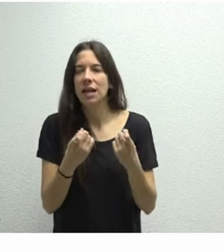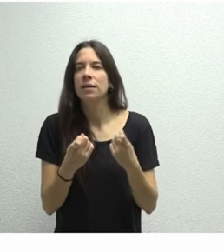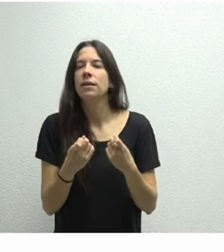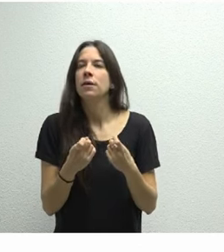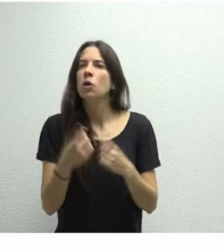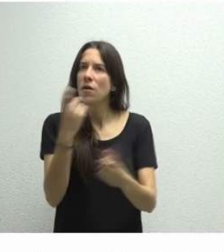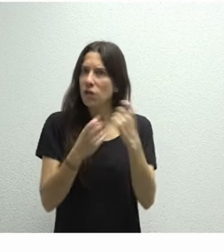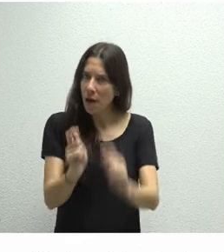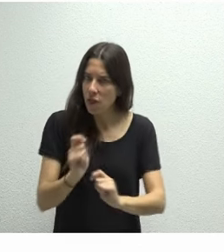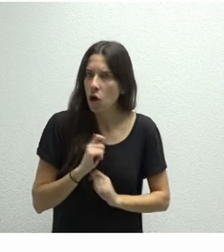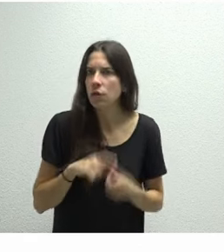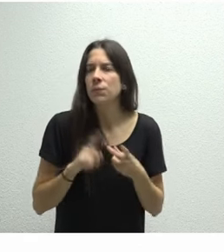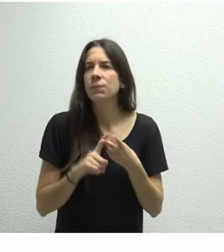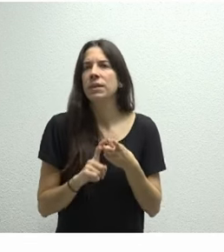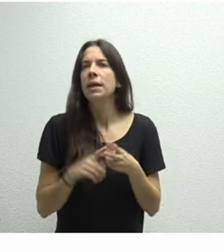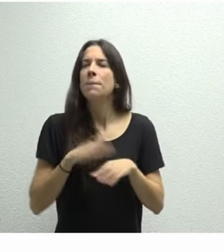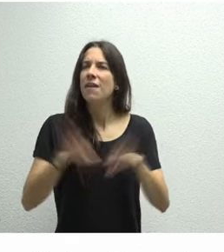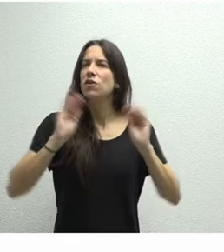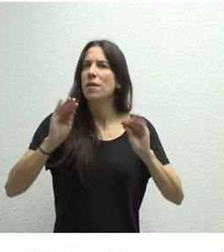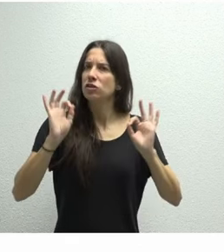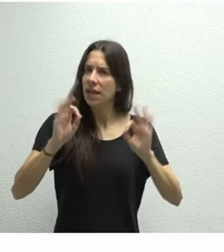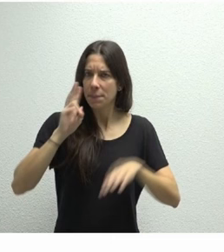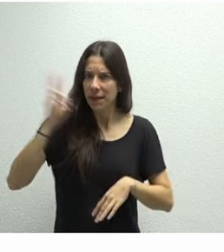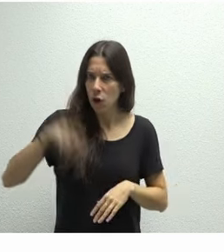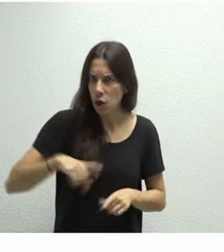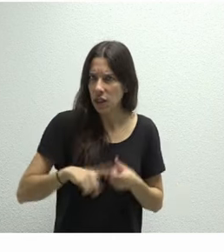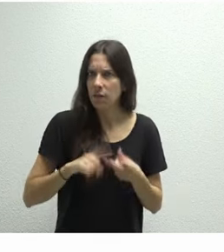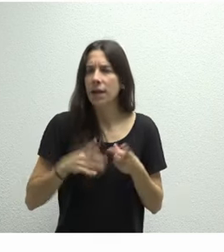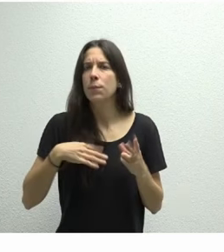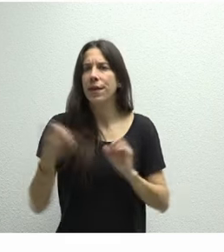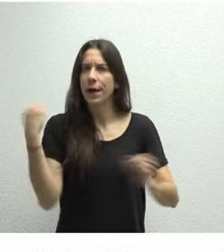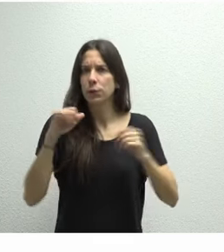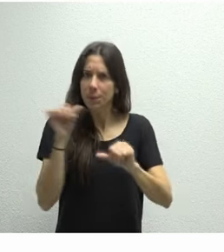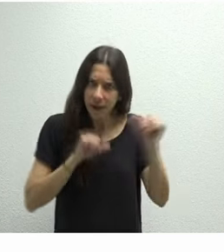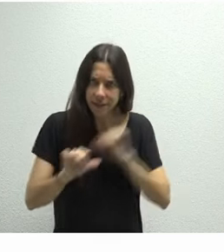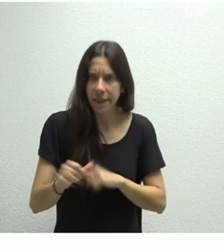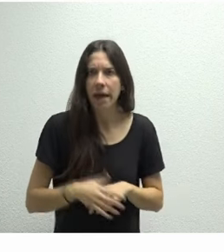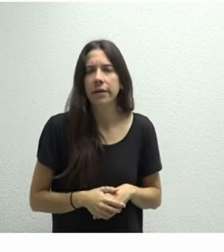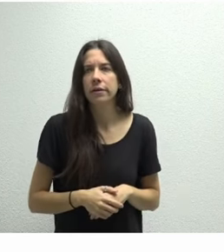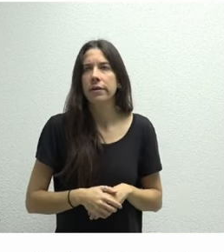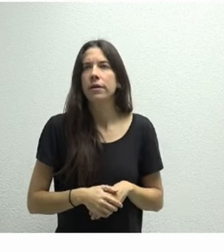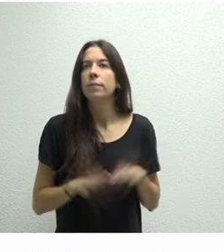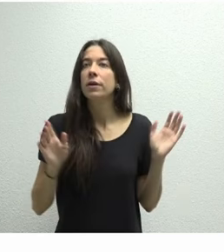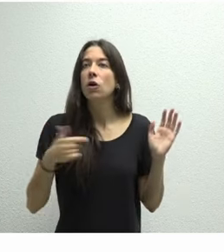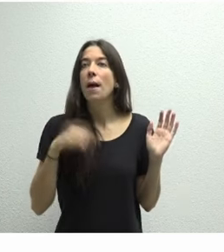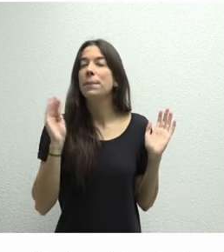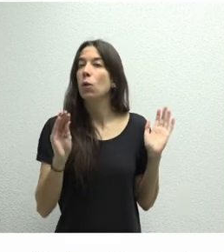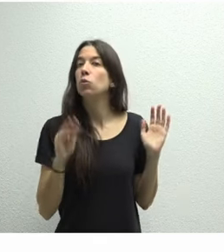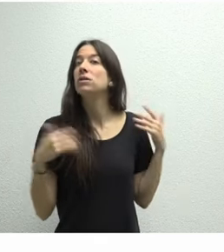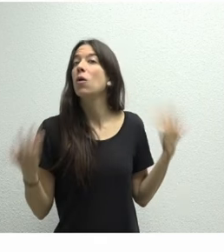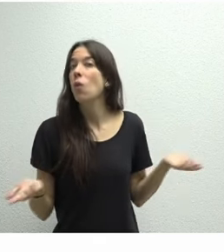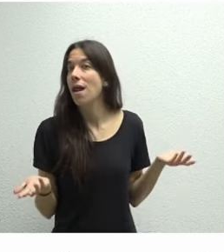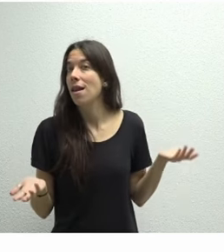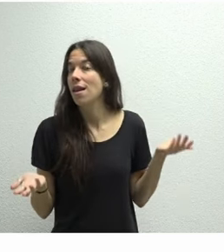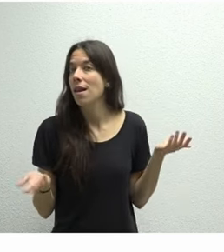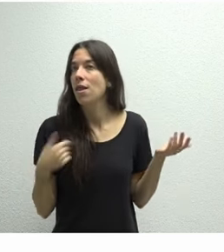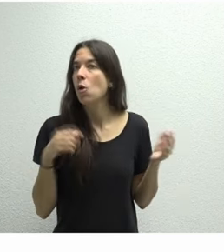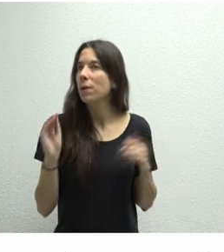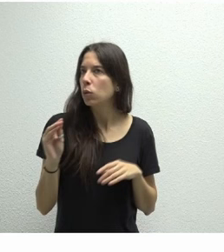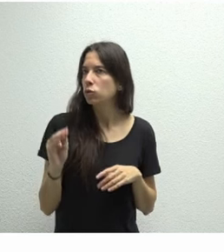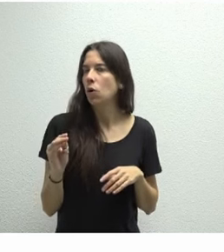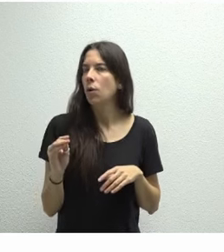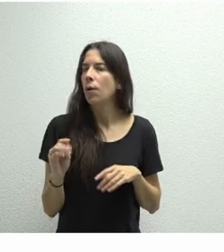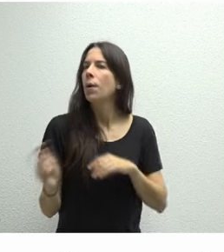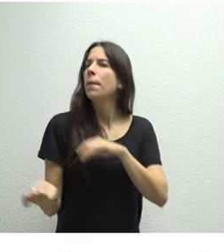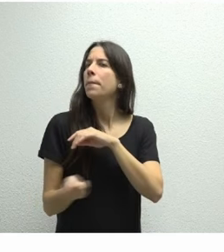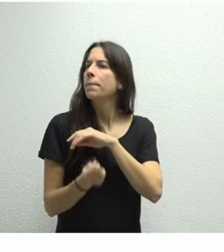sea perfectamente reconocible y y actuar en función de eso La pregunta era hay medidas digamos